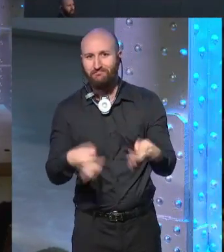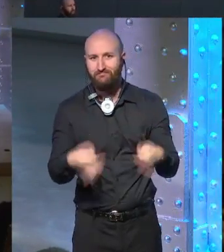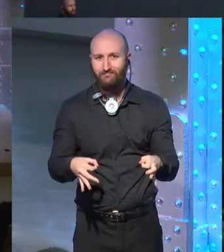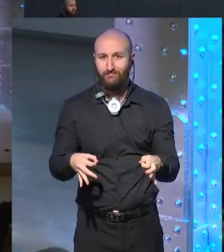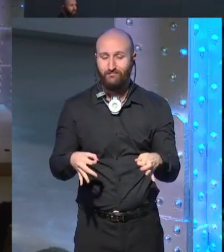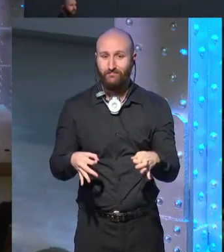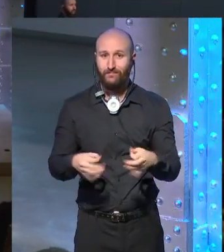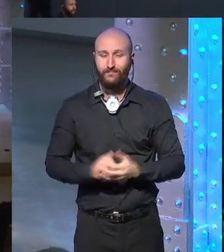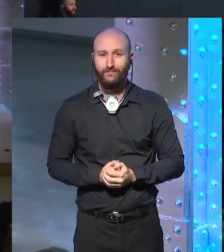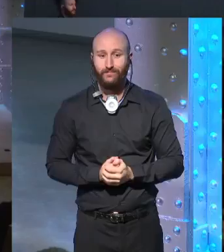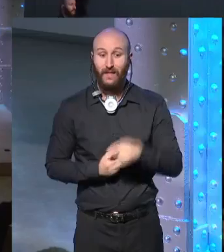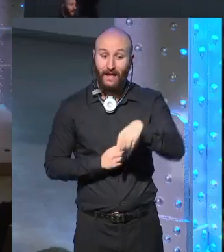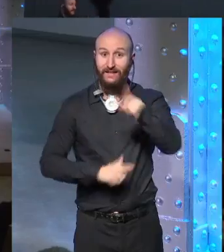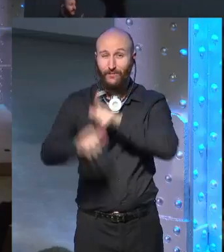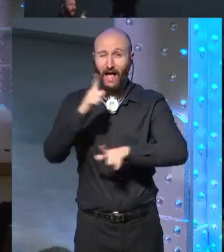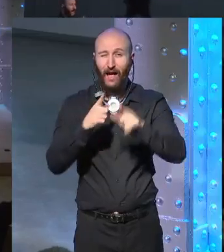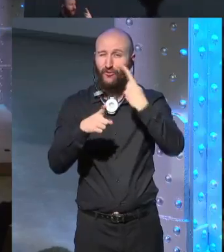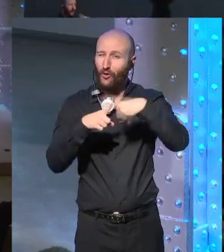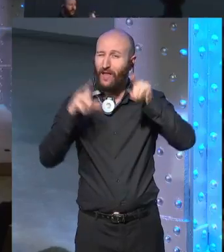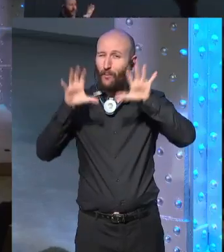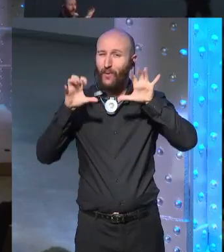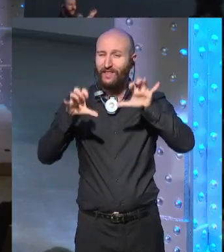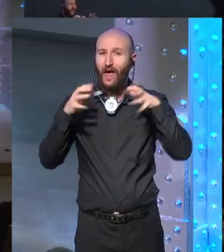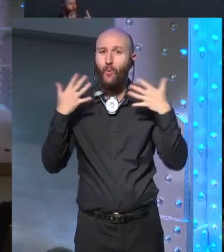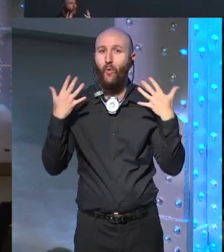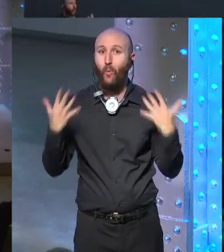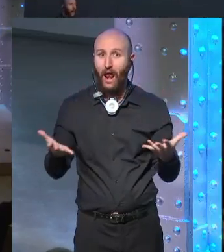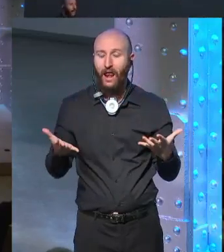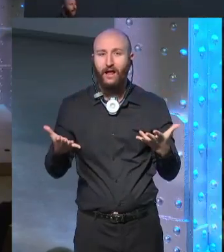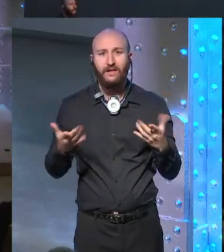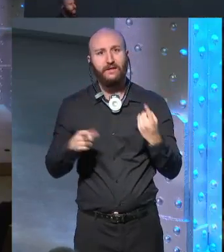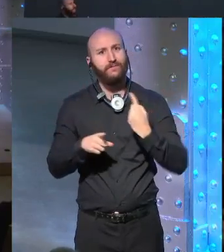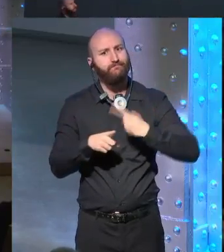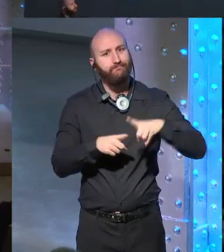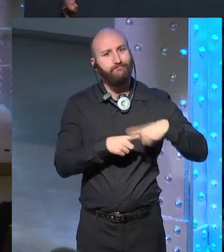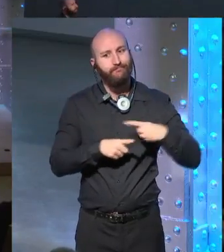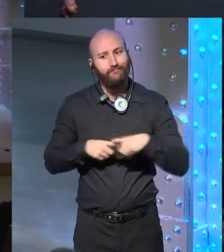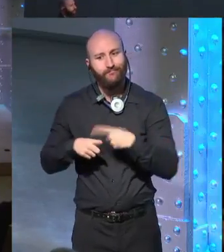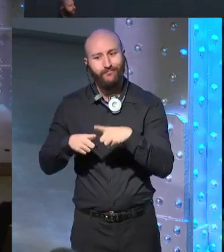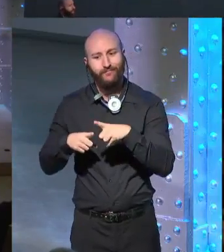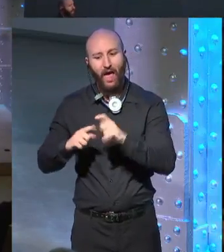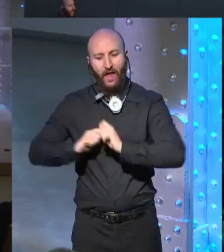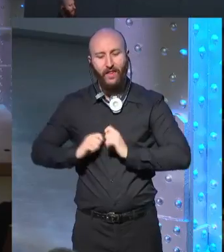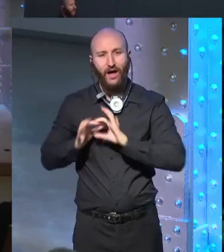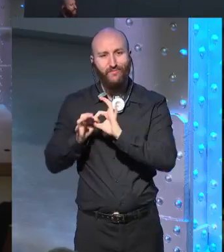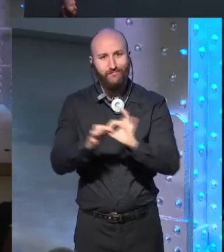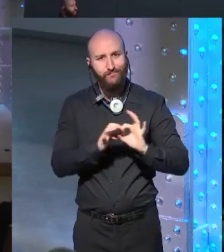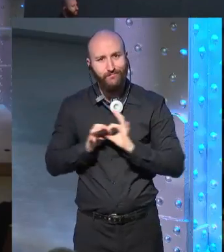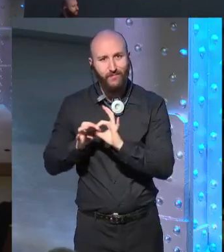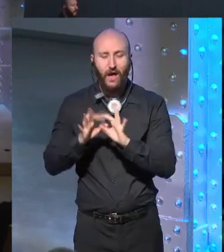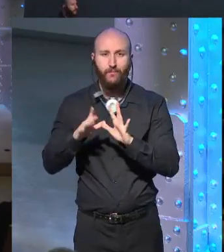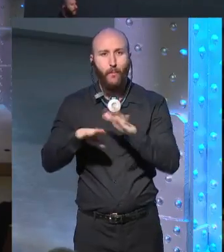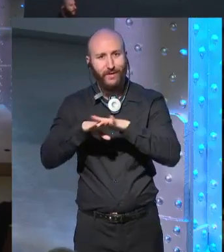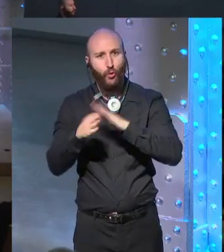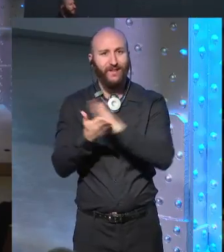que he aprendido en este viaje es que hay muchas cosas que nos unen y que las que nos